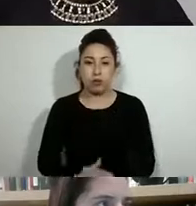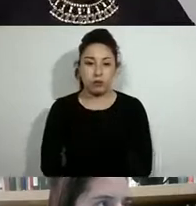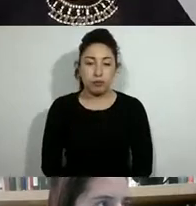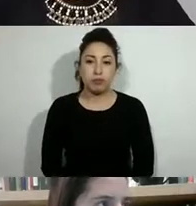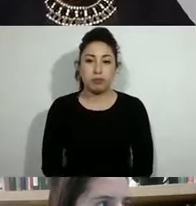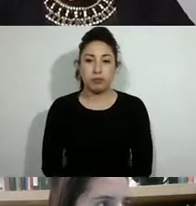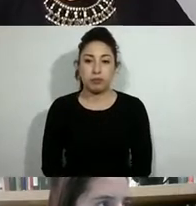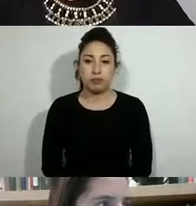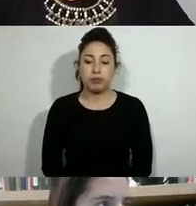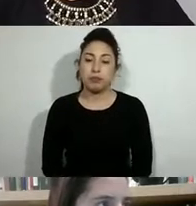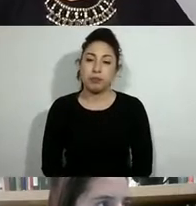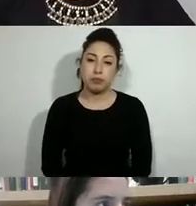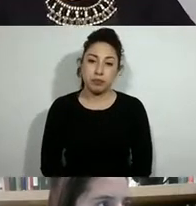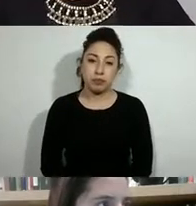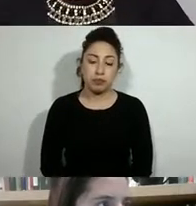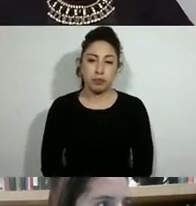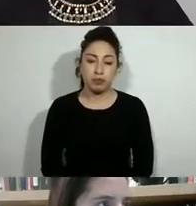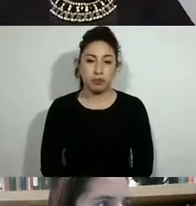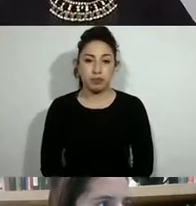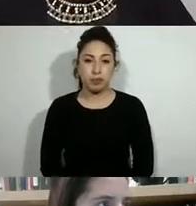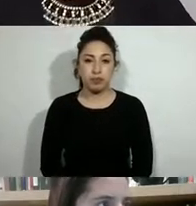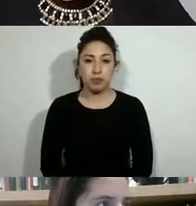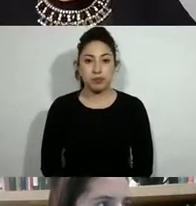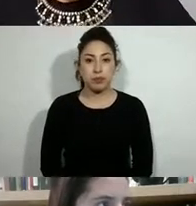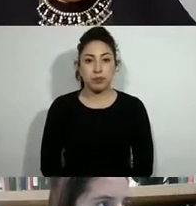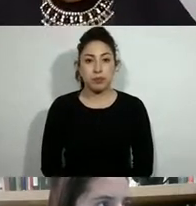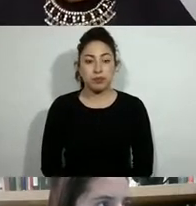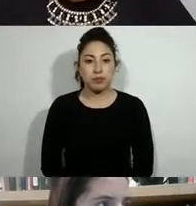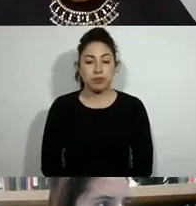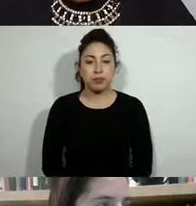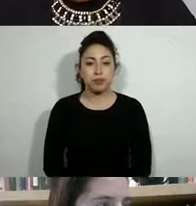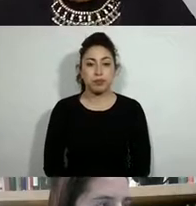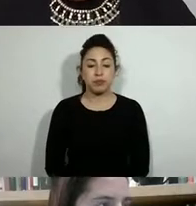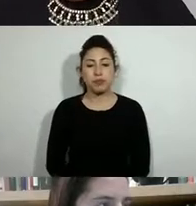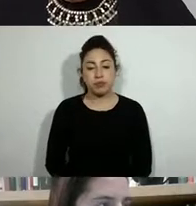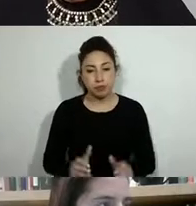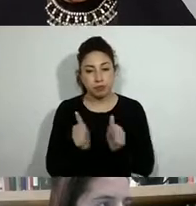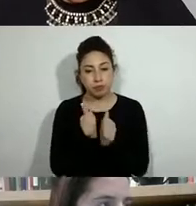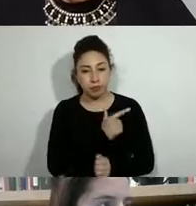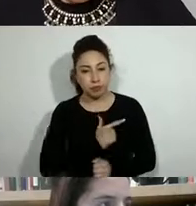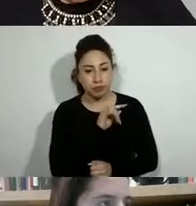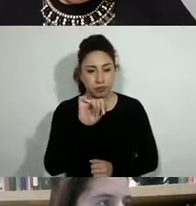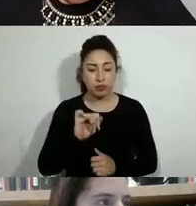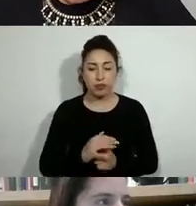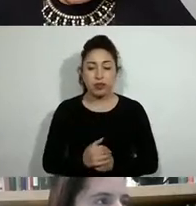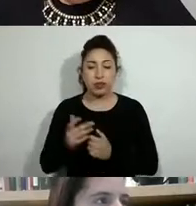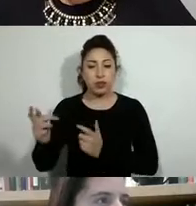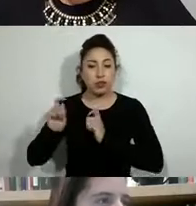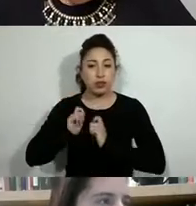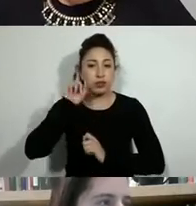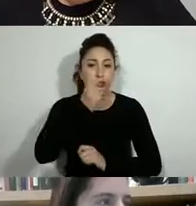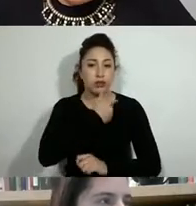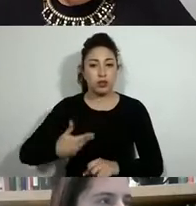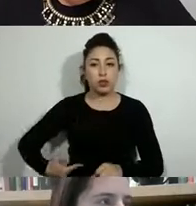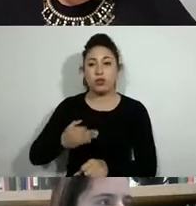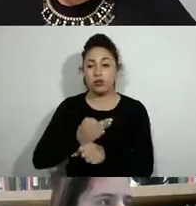en un solo acto. Por favor, diputada secretaria. Sí, diputada presidenta, por instrucciones de la presidencia